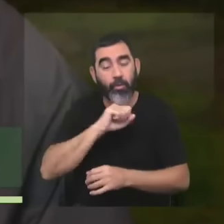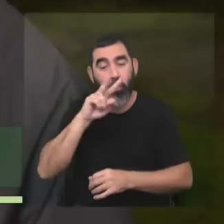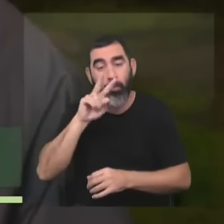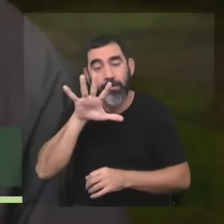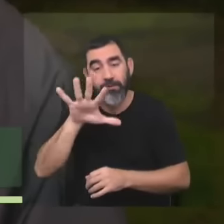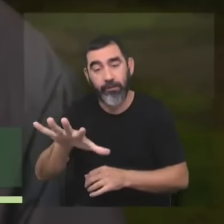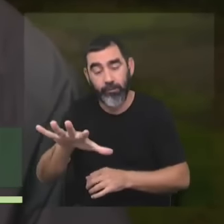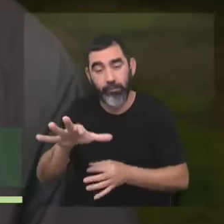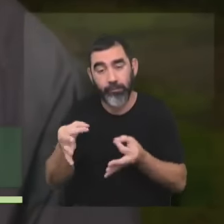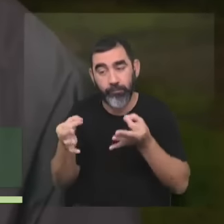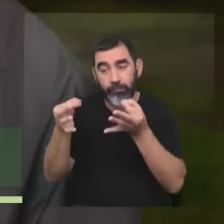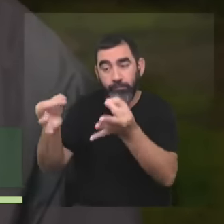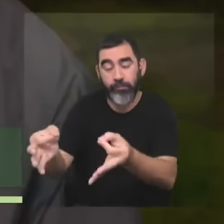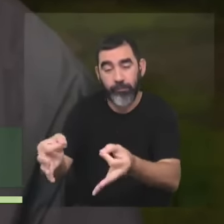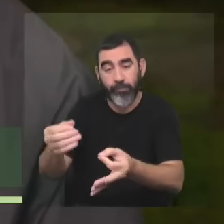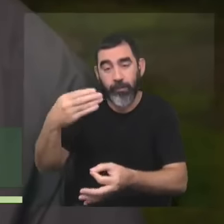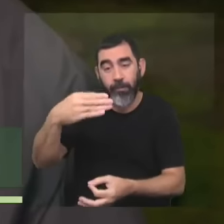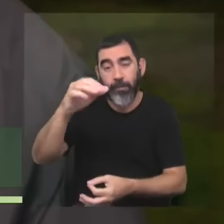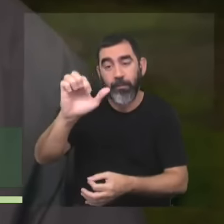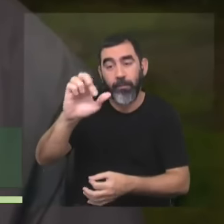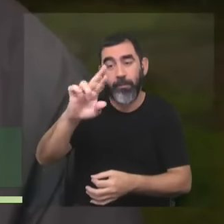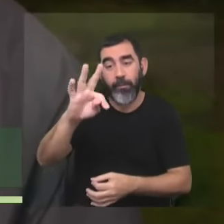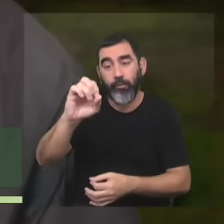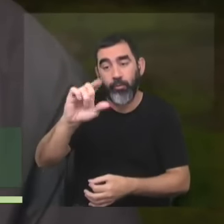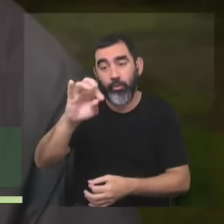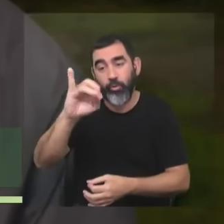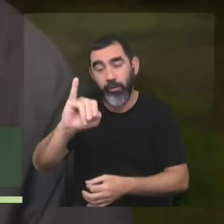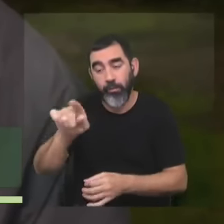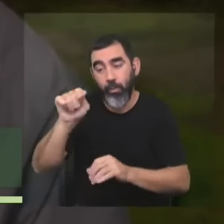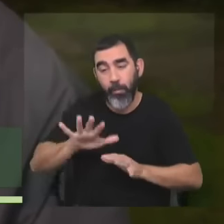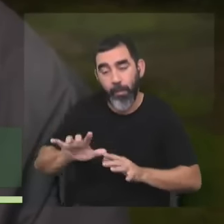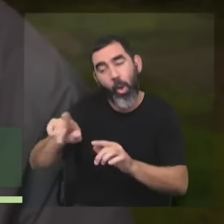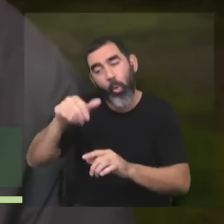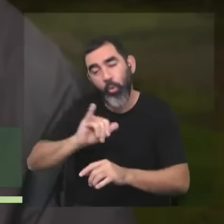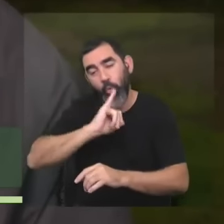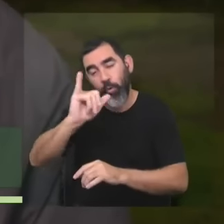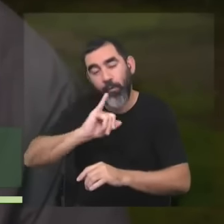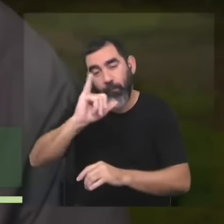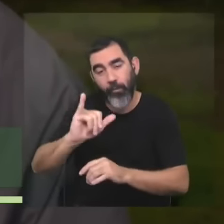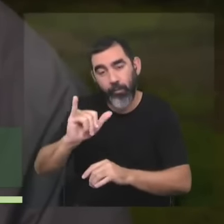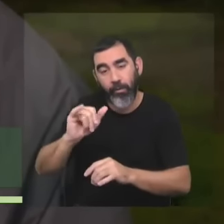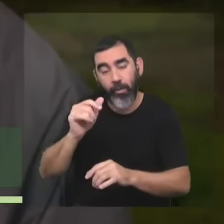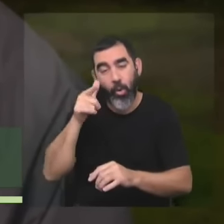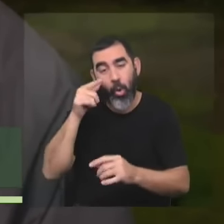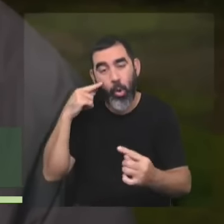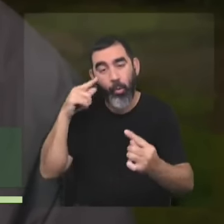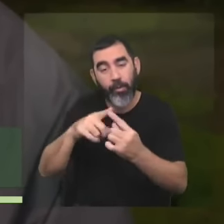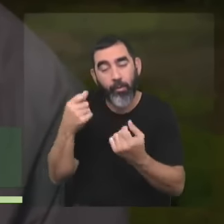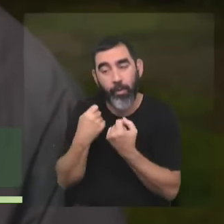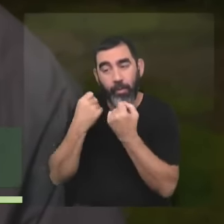2005 a bertolotti Para que elaborara otro informe que iba destinado